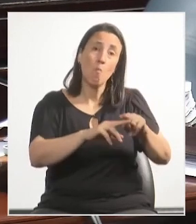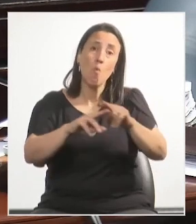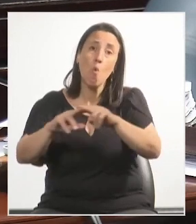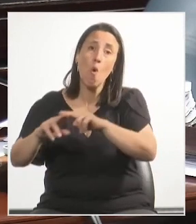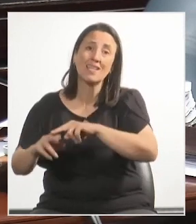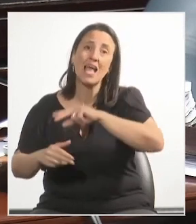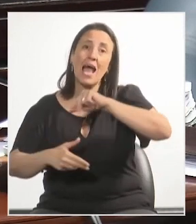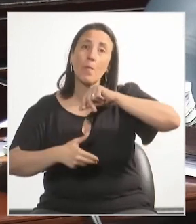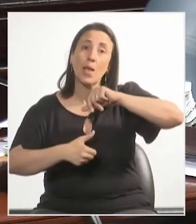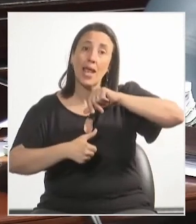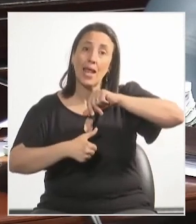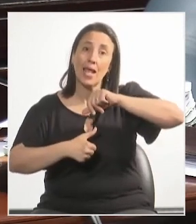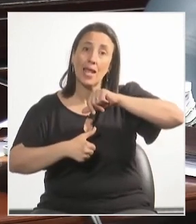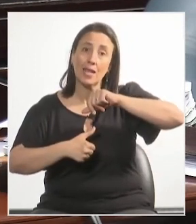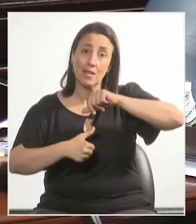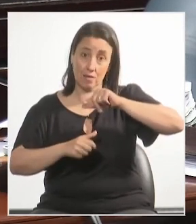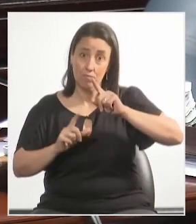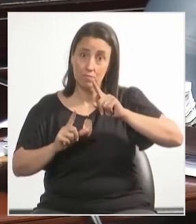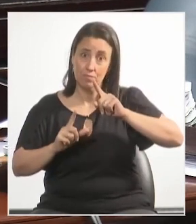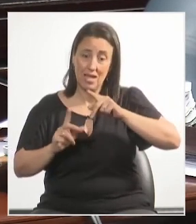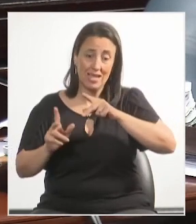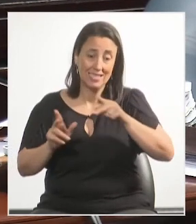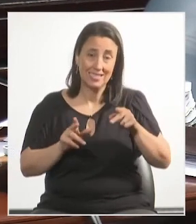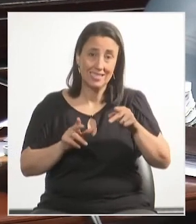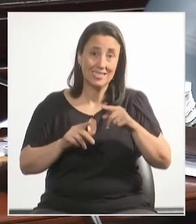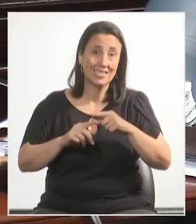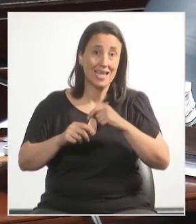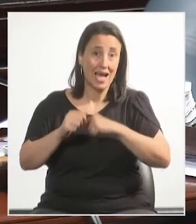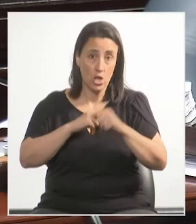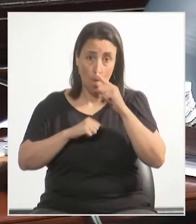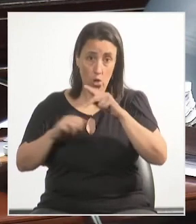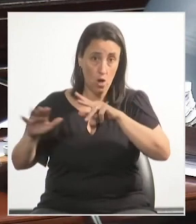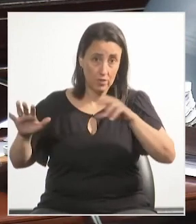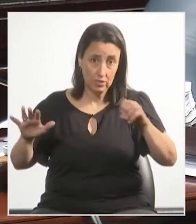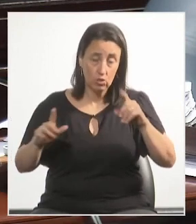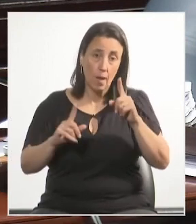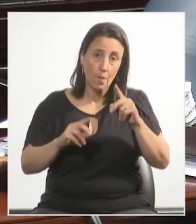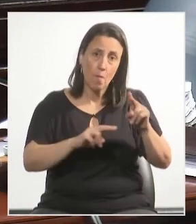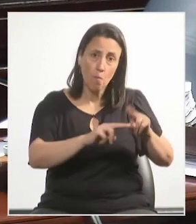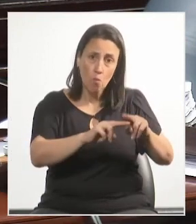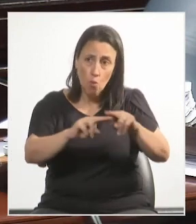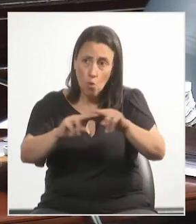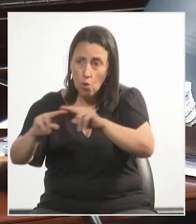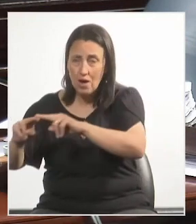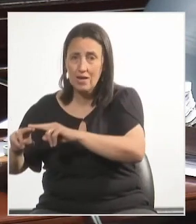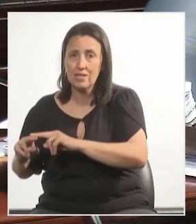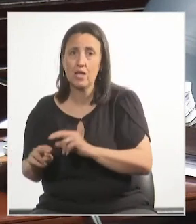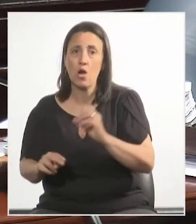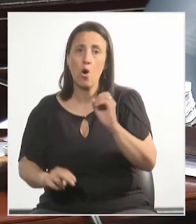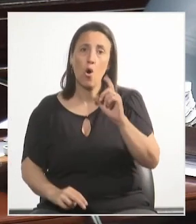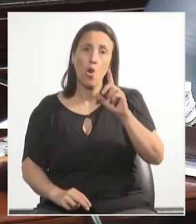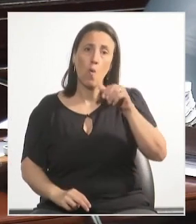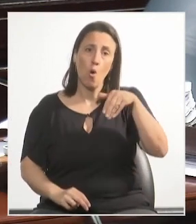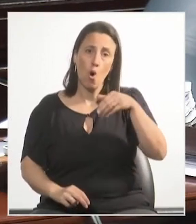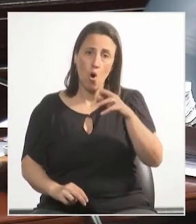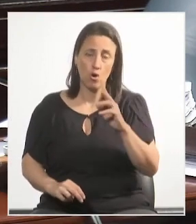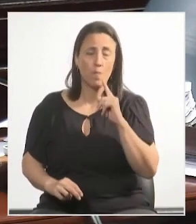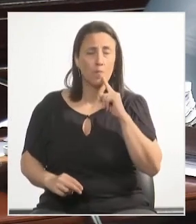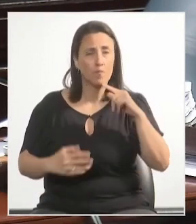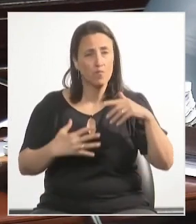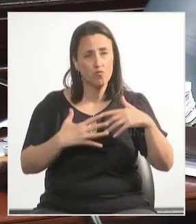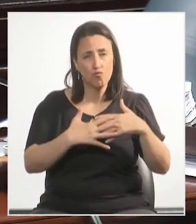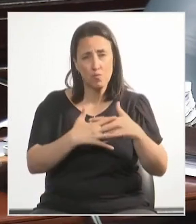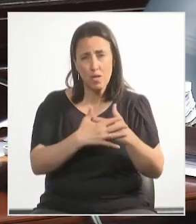y asimismo en el pasado siglo se lleva a cabo el Holodomor, que también ocasionó millones de